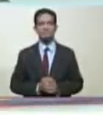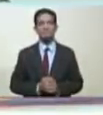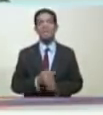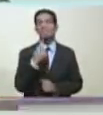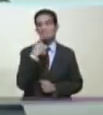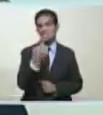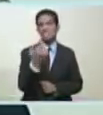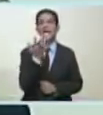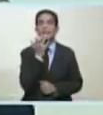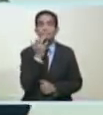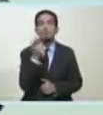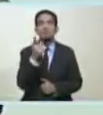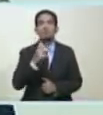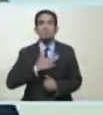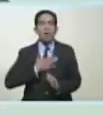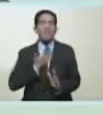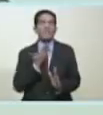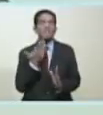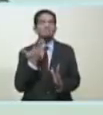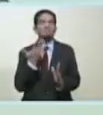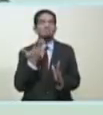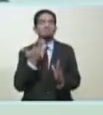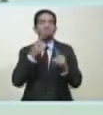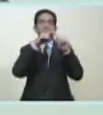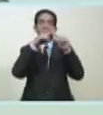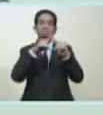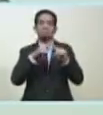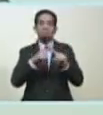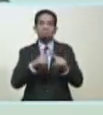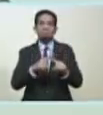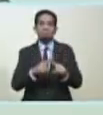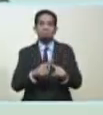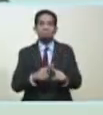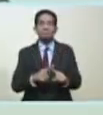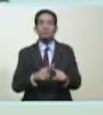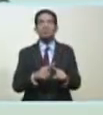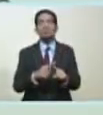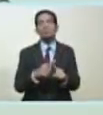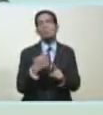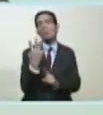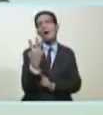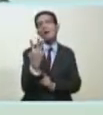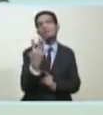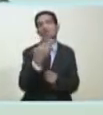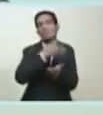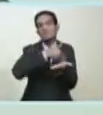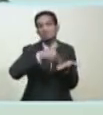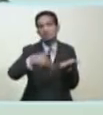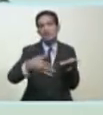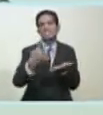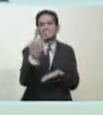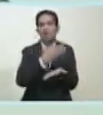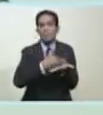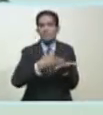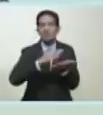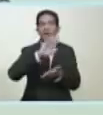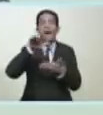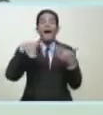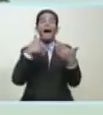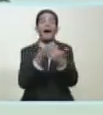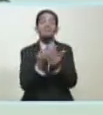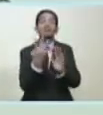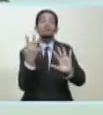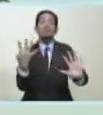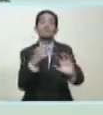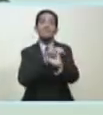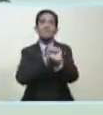votos, 4 millones 500, quizás con suerte 5 millones, el candidato Henry Falcón. Hasta las 9 de la mañana, la